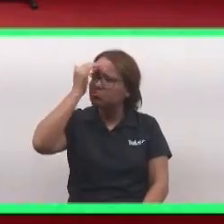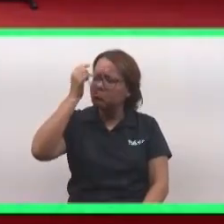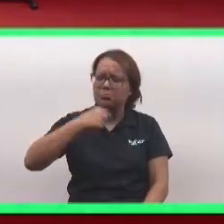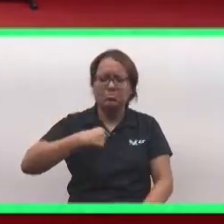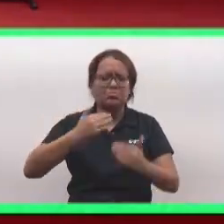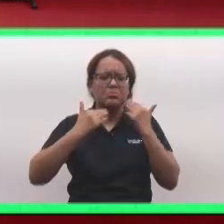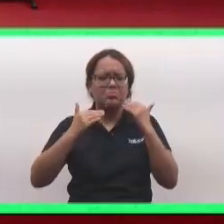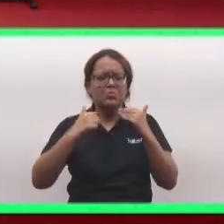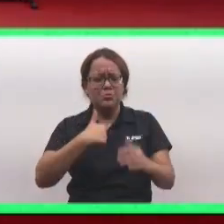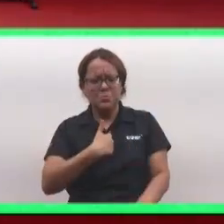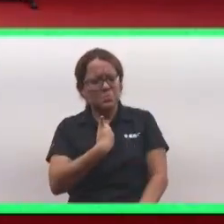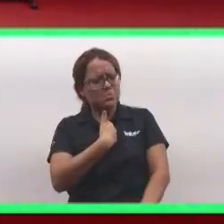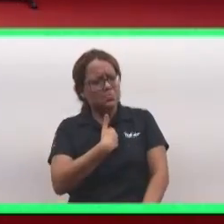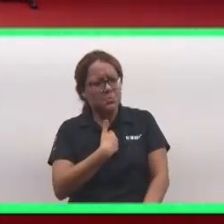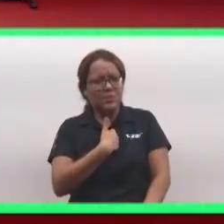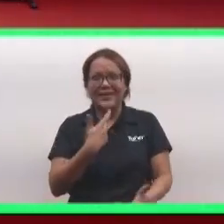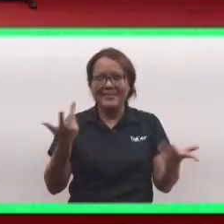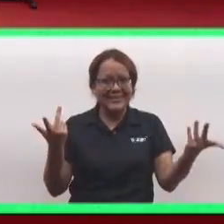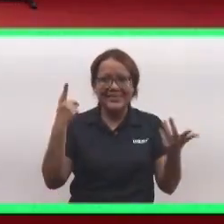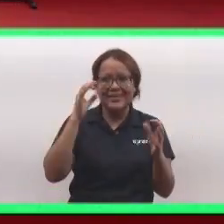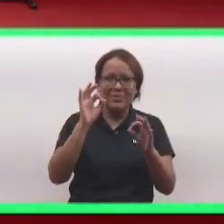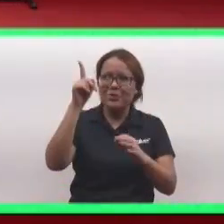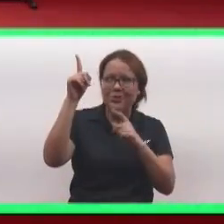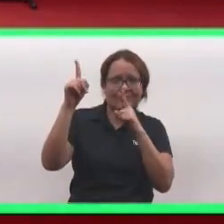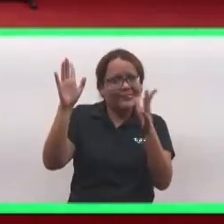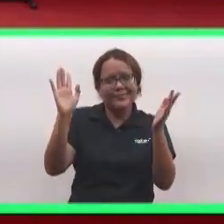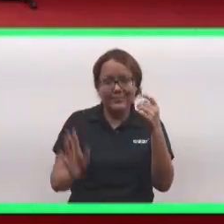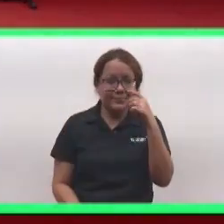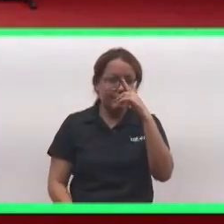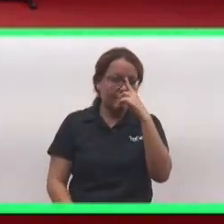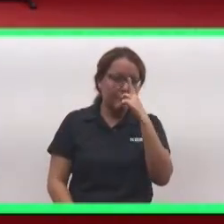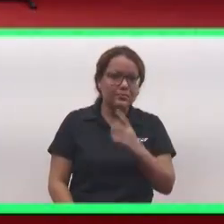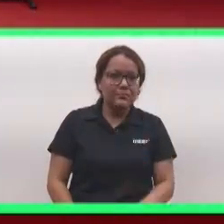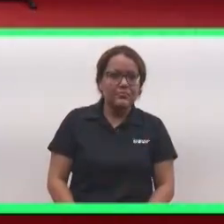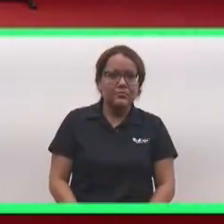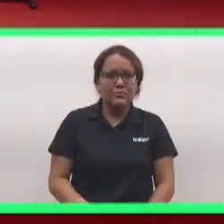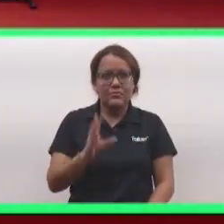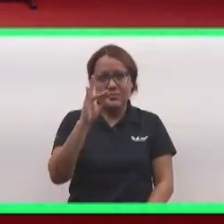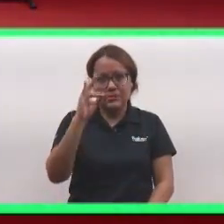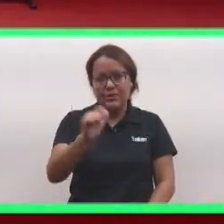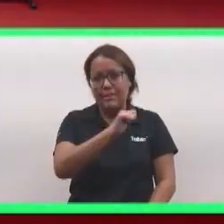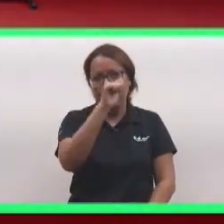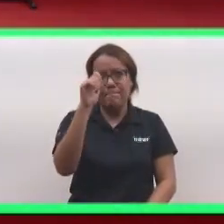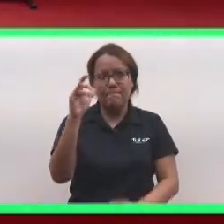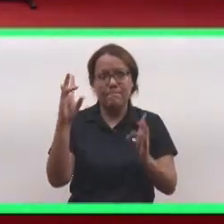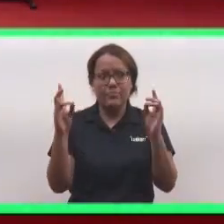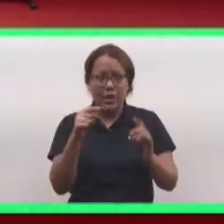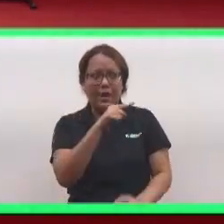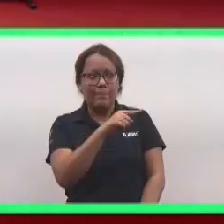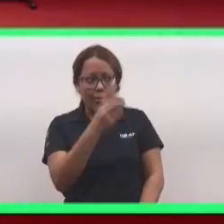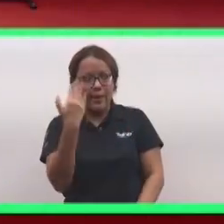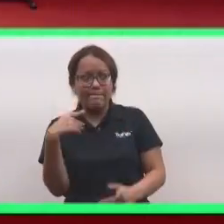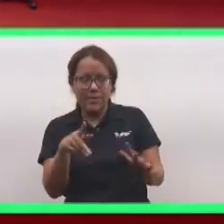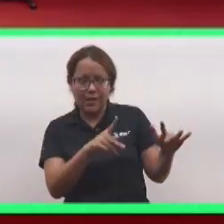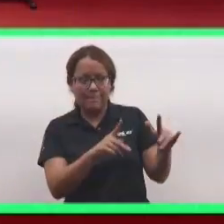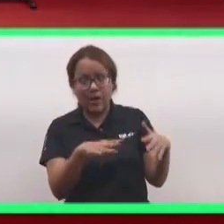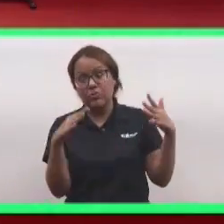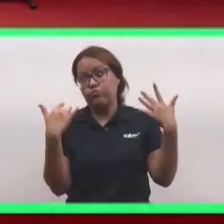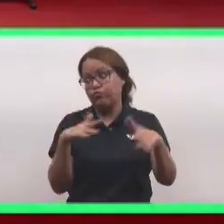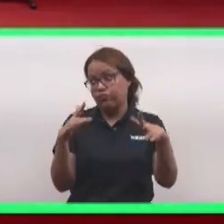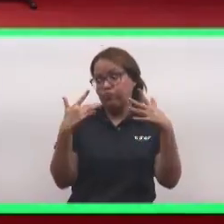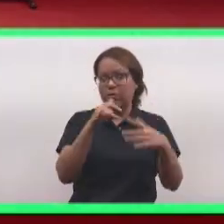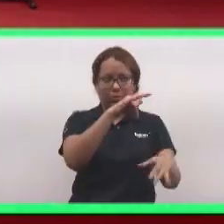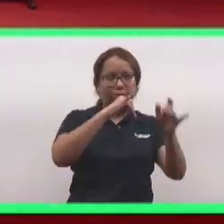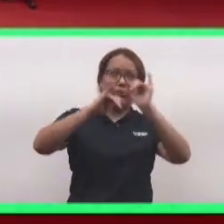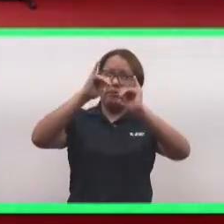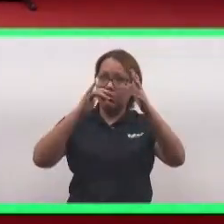explicación. Porque en medio de esa rebusca, como lo tocaba nuestra hermana Patty en las 7 de la mañana, andabas prendida, hermana. Amén. No sé qué has tomado,